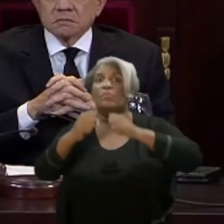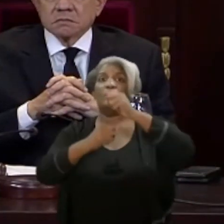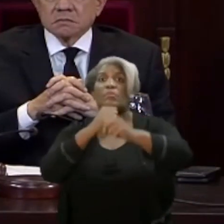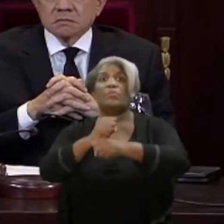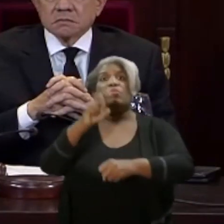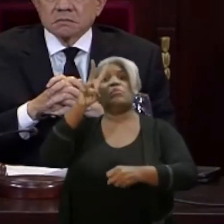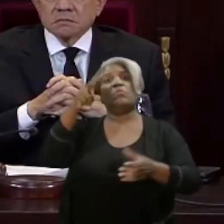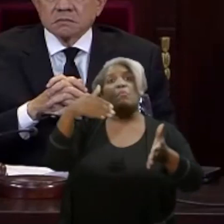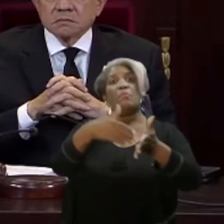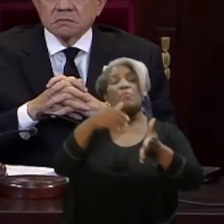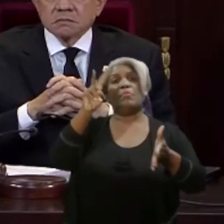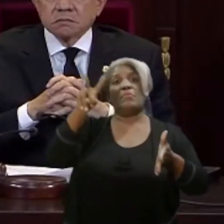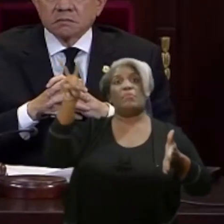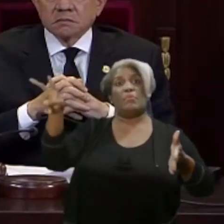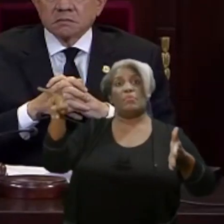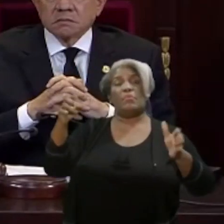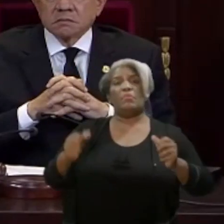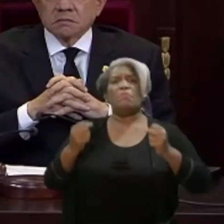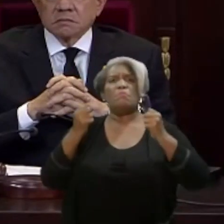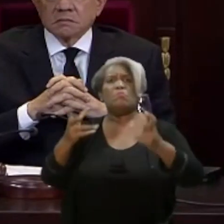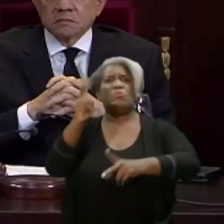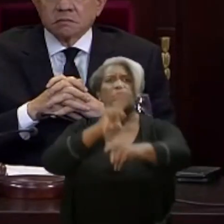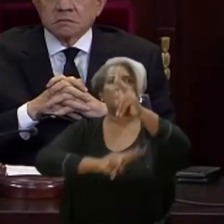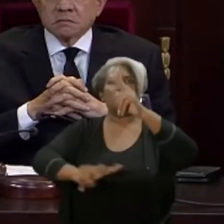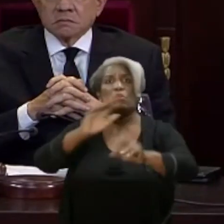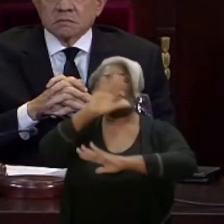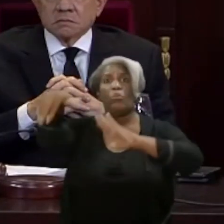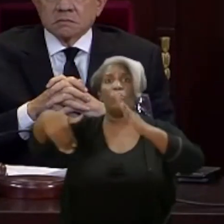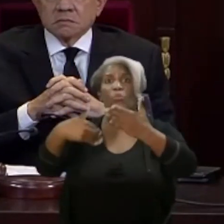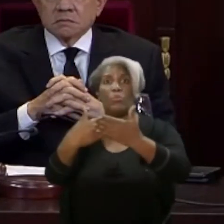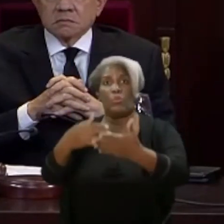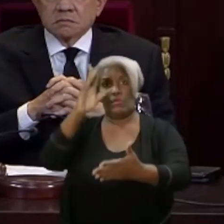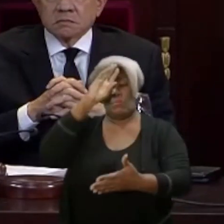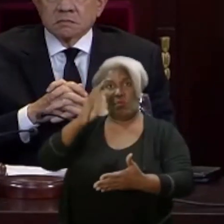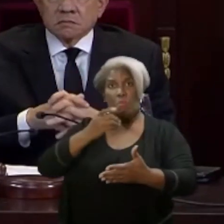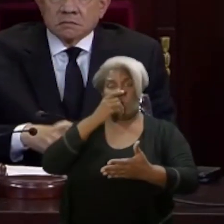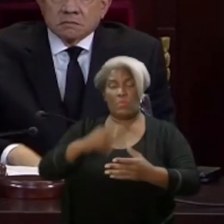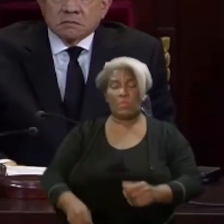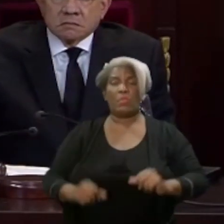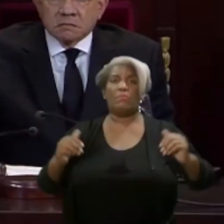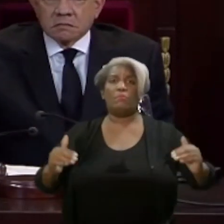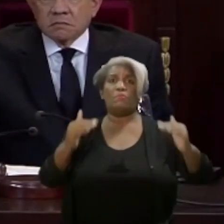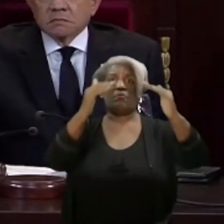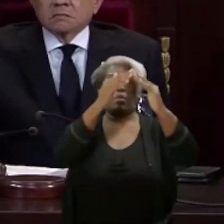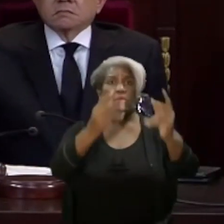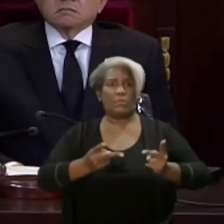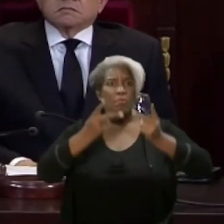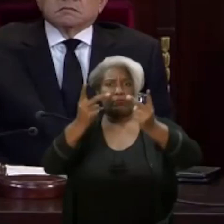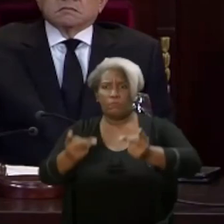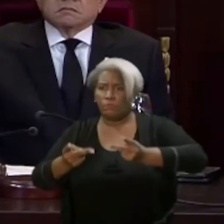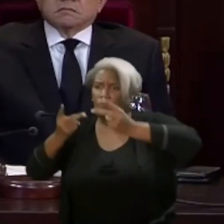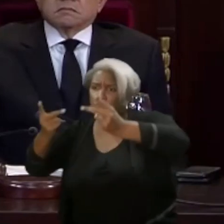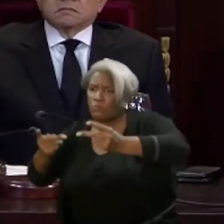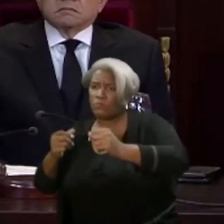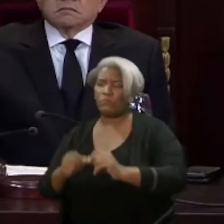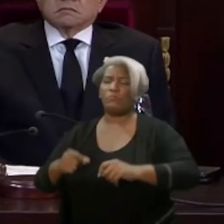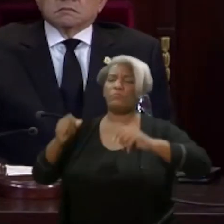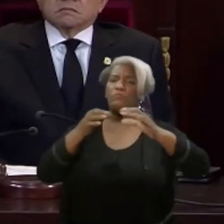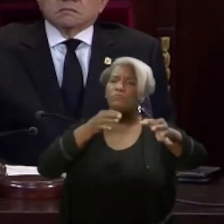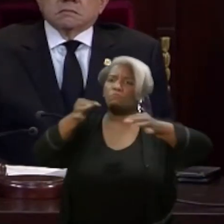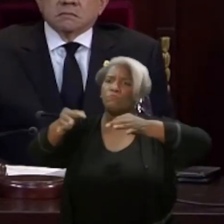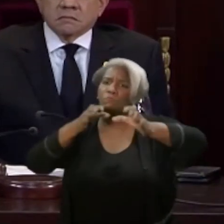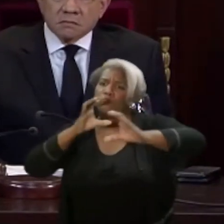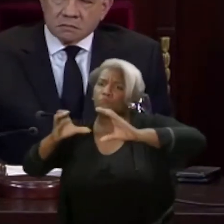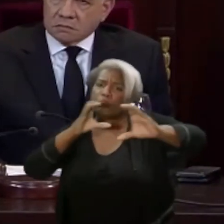todo el territorio nacional levantaron información detallada de cada una de las viviendas y las personas residentes en República Dominicana, lo que